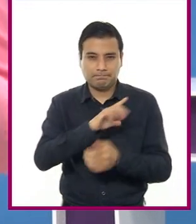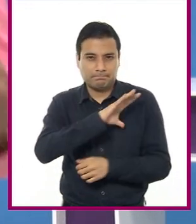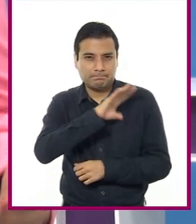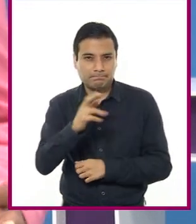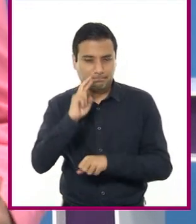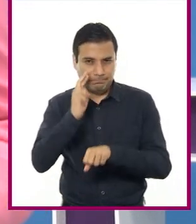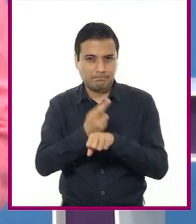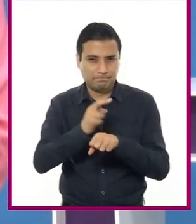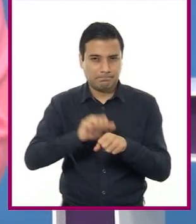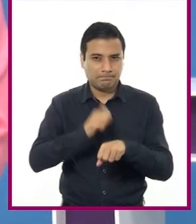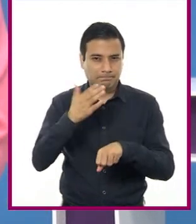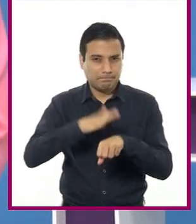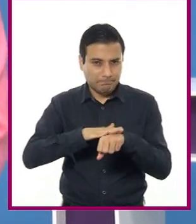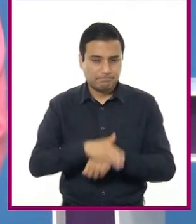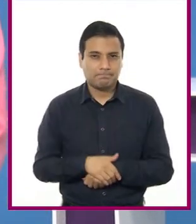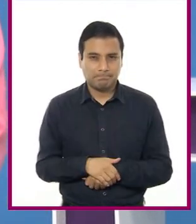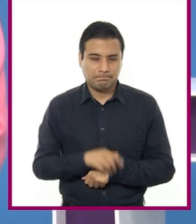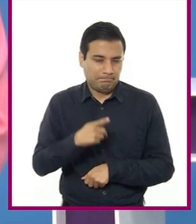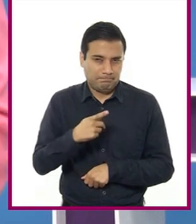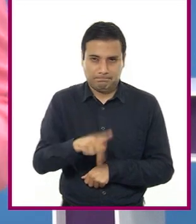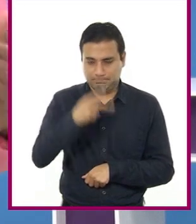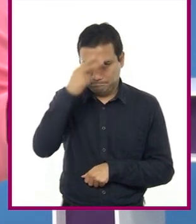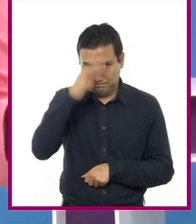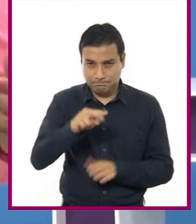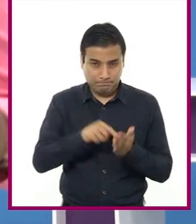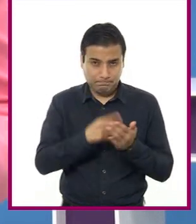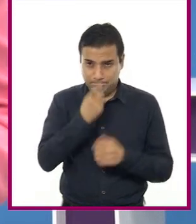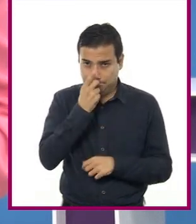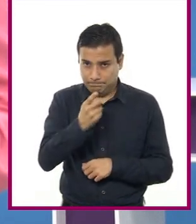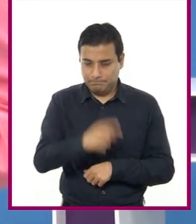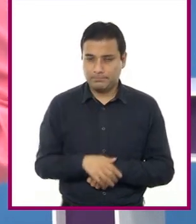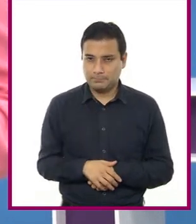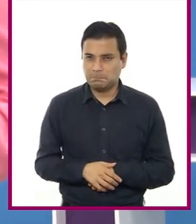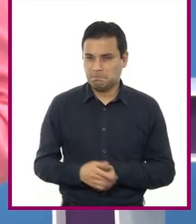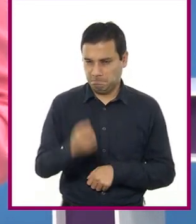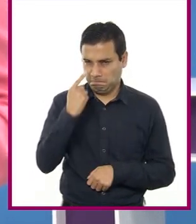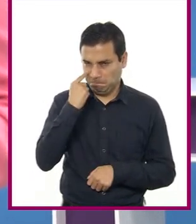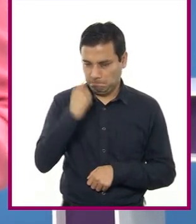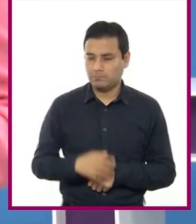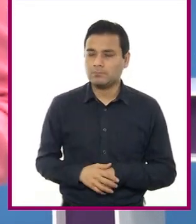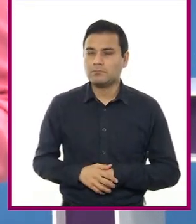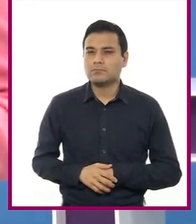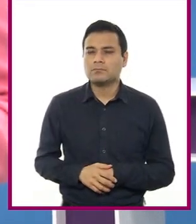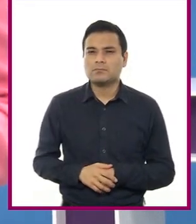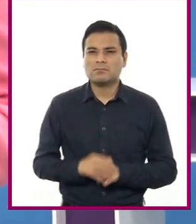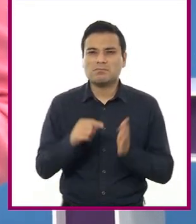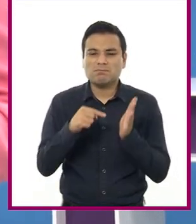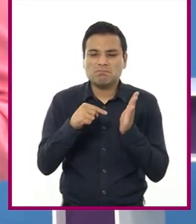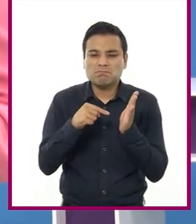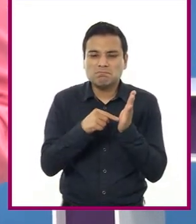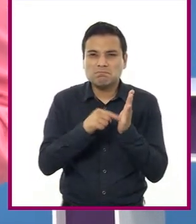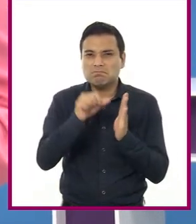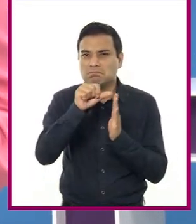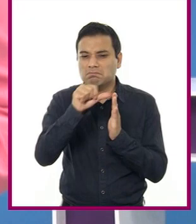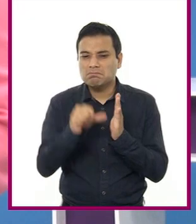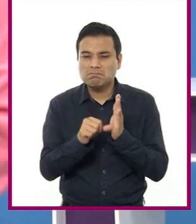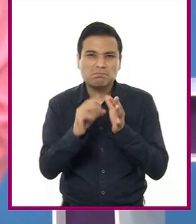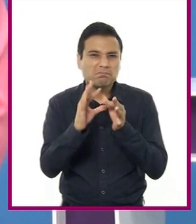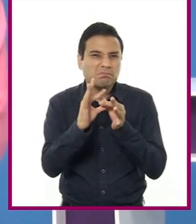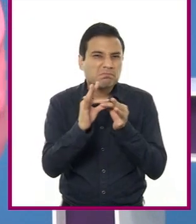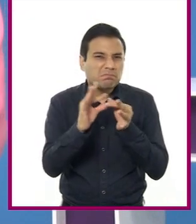Responsabilidades Administrativas en nuestro país. Veamos y escuchemos qué especifica esta a través